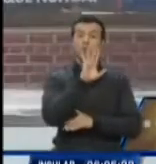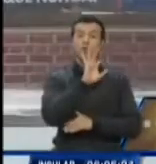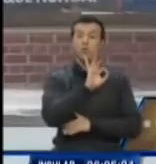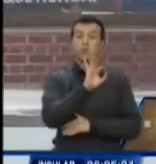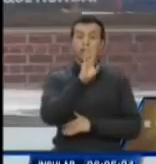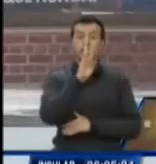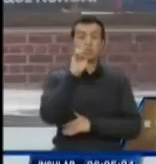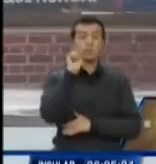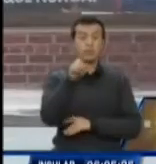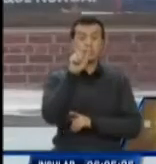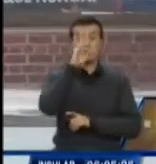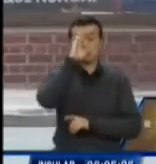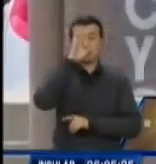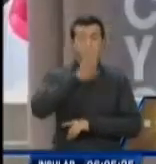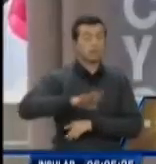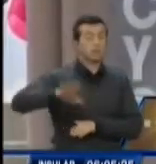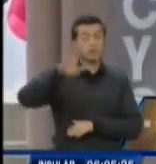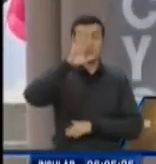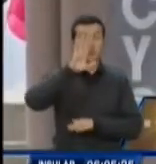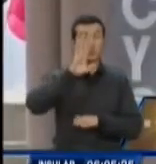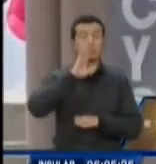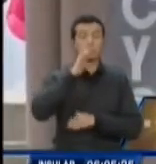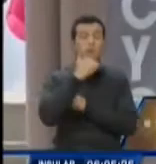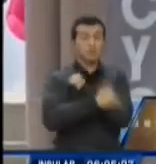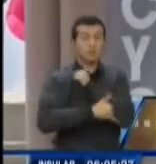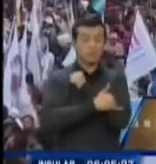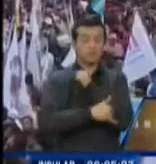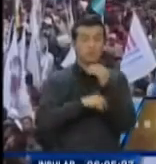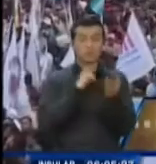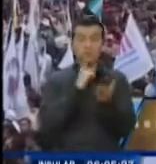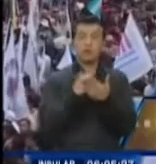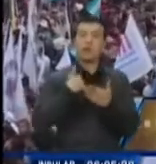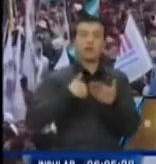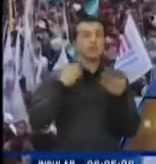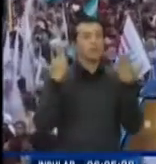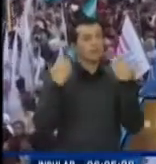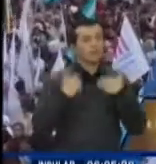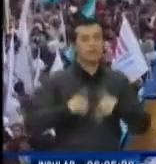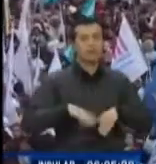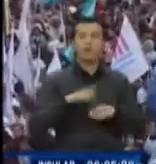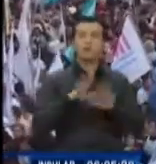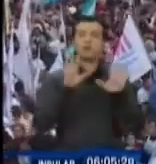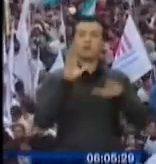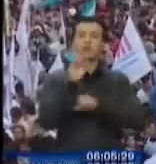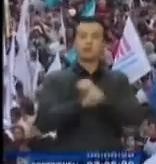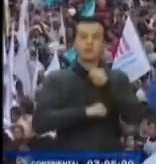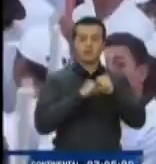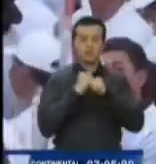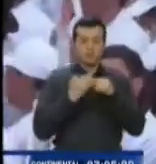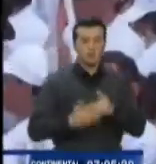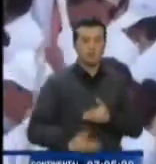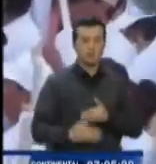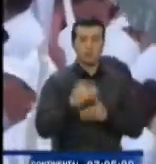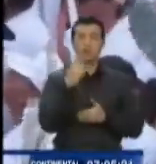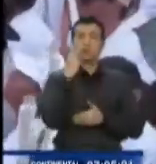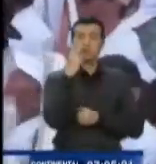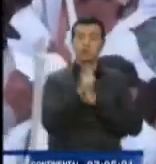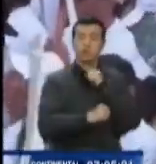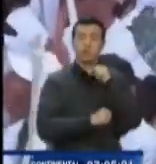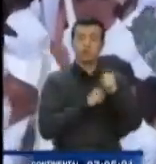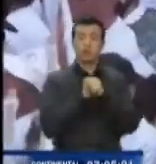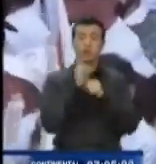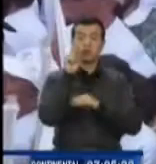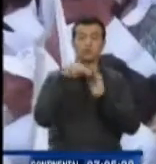estarán distribuidos en todo el país para garantizar seguridad. Así, Argentina le pone fin a una década del kirchnerismo, 12 años en el poder